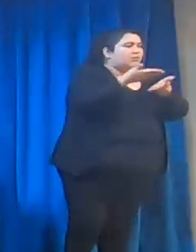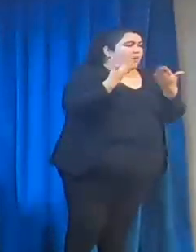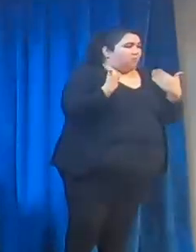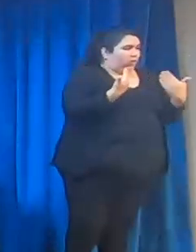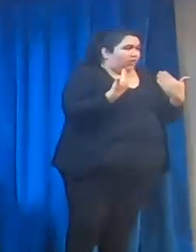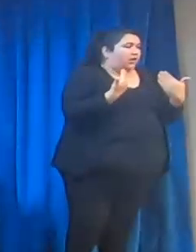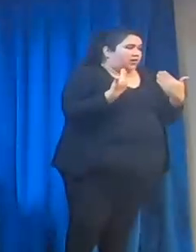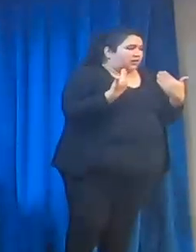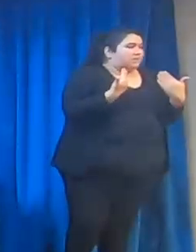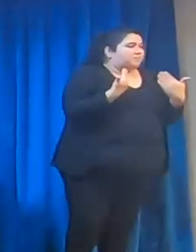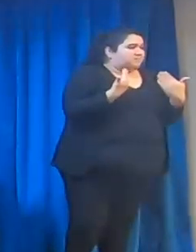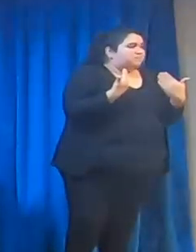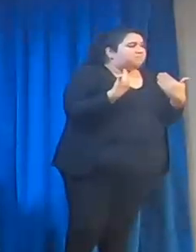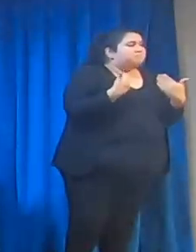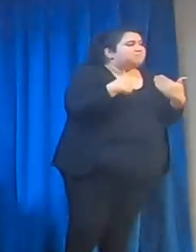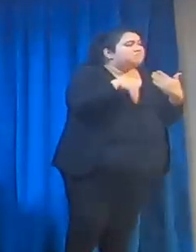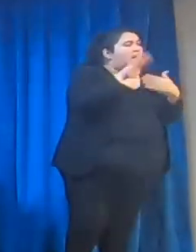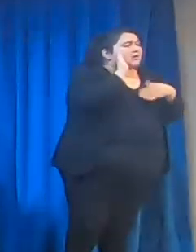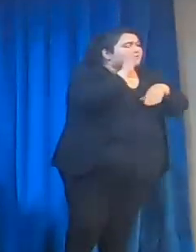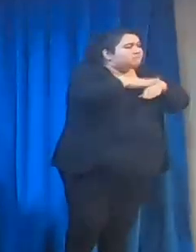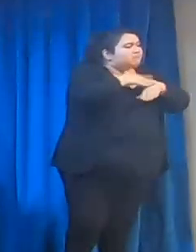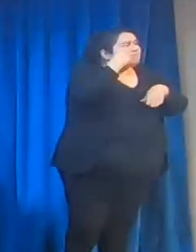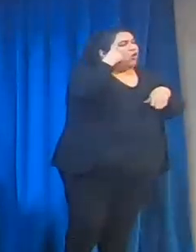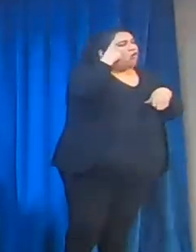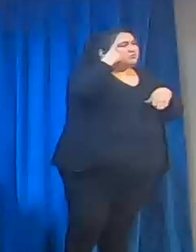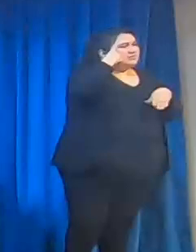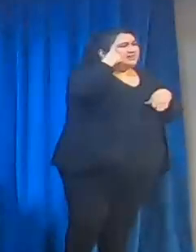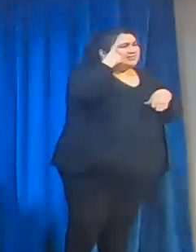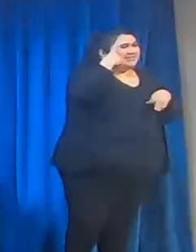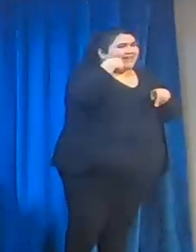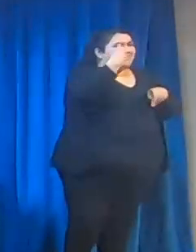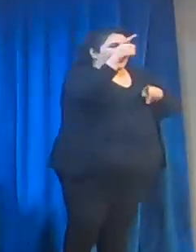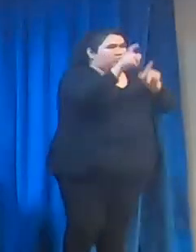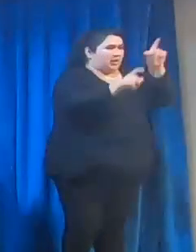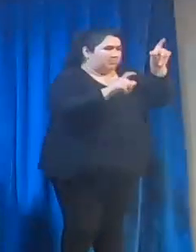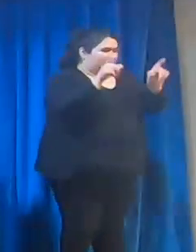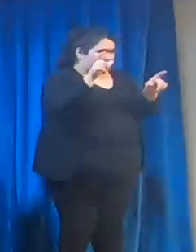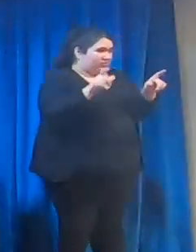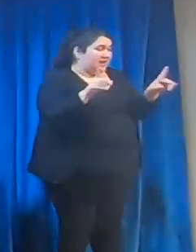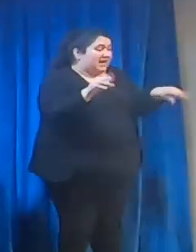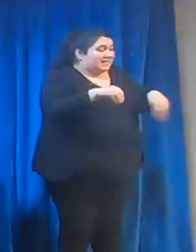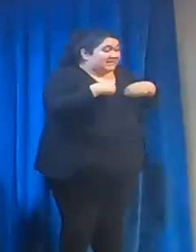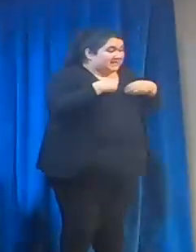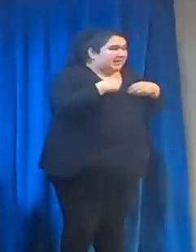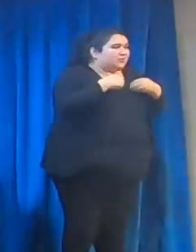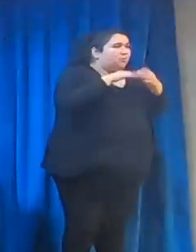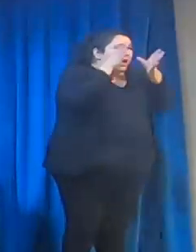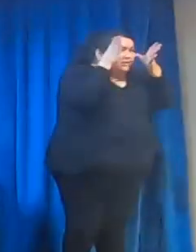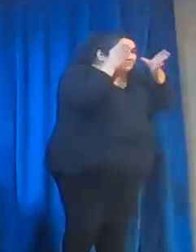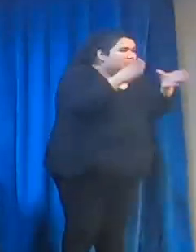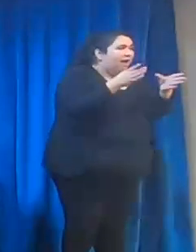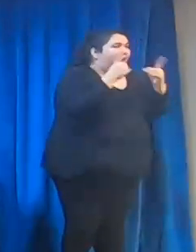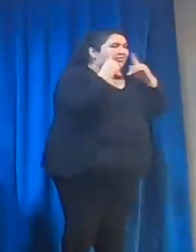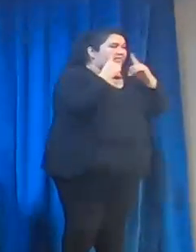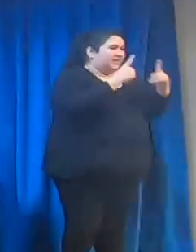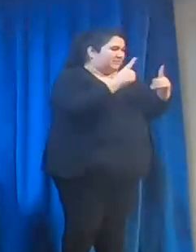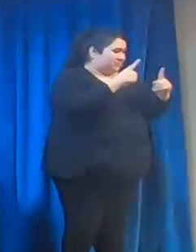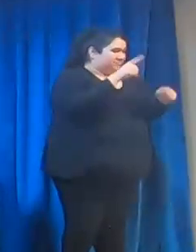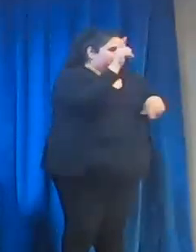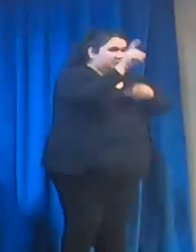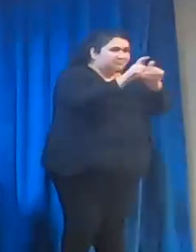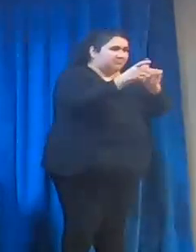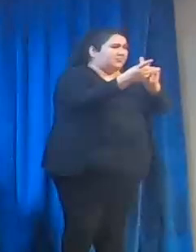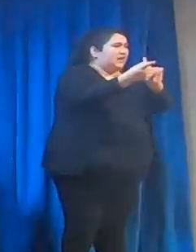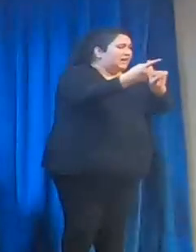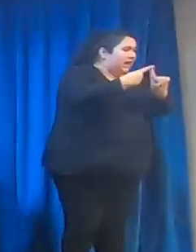habilidad, por así decir, de tomar mayor conciencia de los demás. Obliga a estar más atentos a las relaciones con